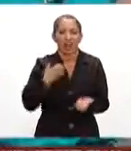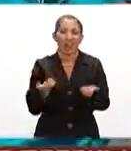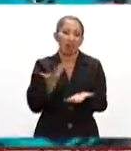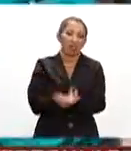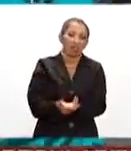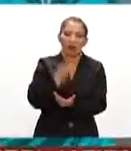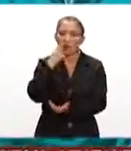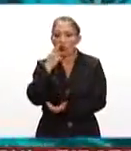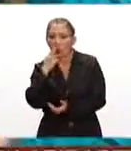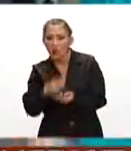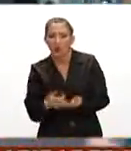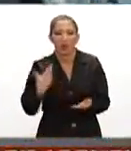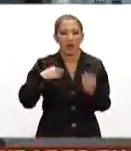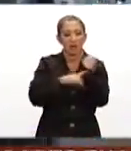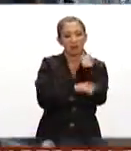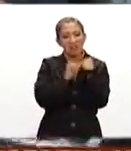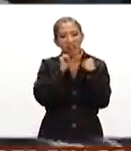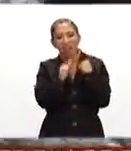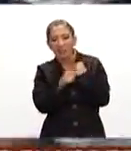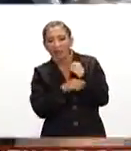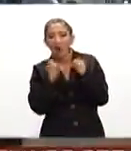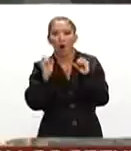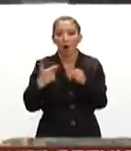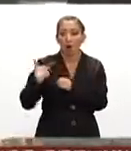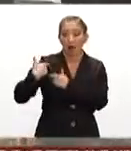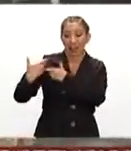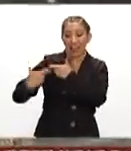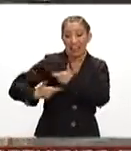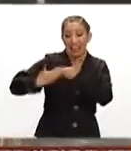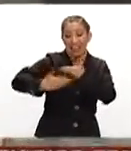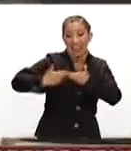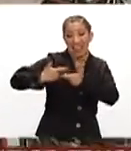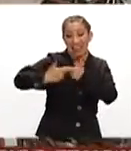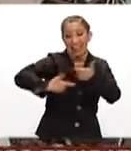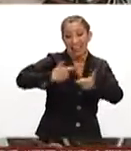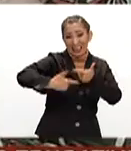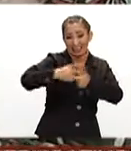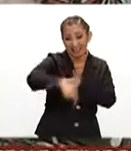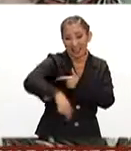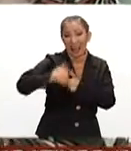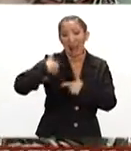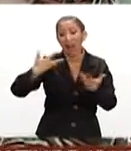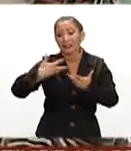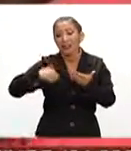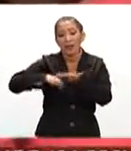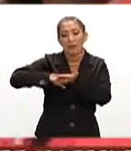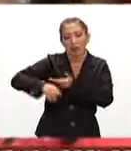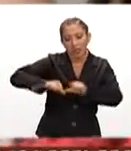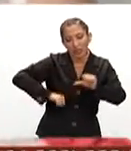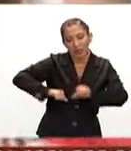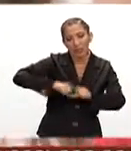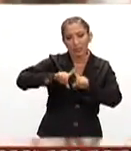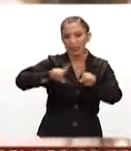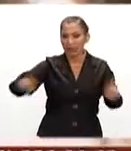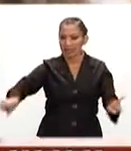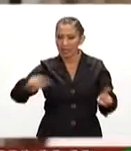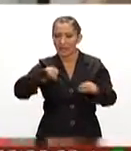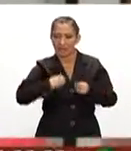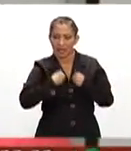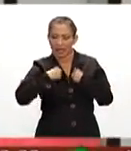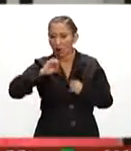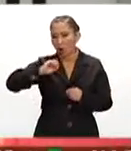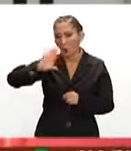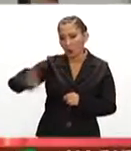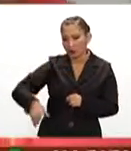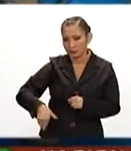física, tabaquismo, ningún embarazo y factores genéticos aumentan el riesgo. Realizar acciones de prevención hacen la diferencia entre la